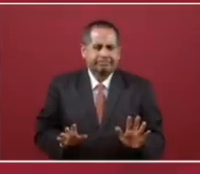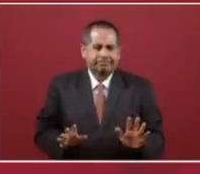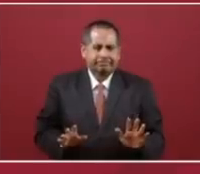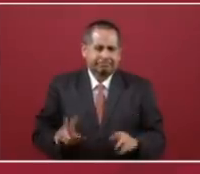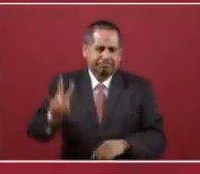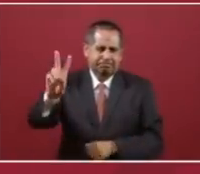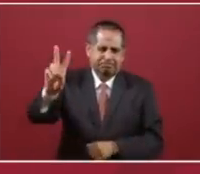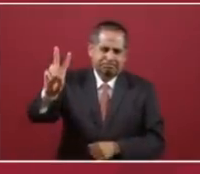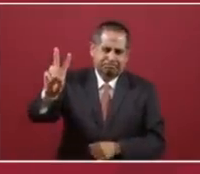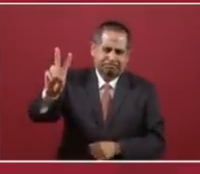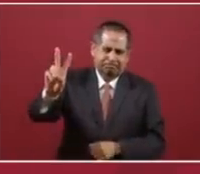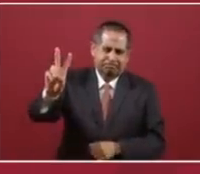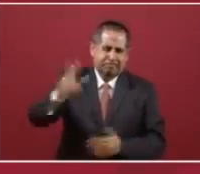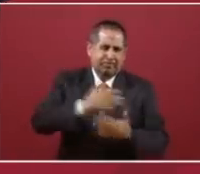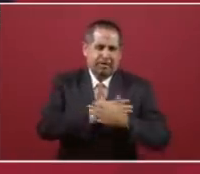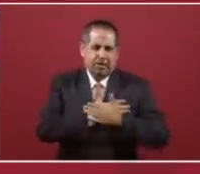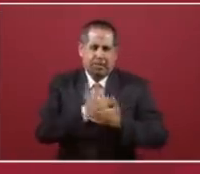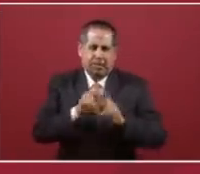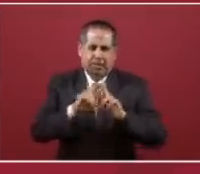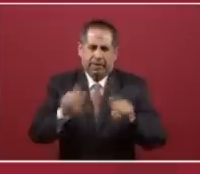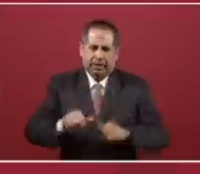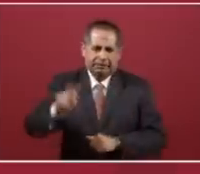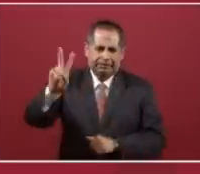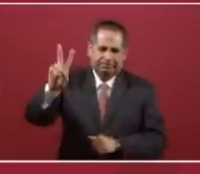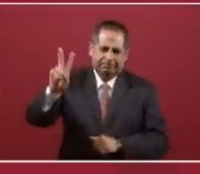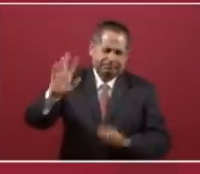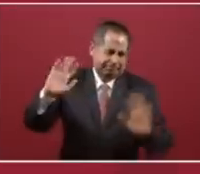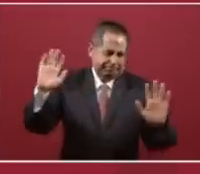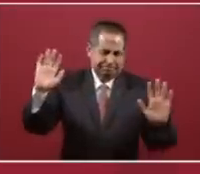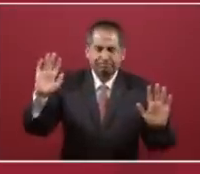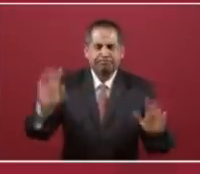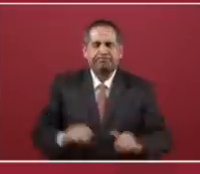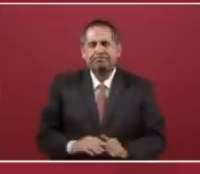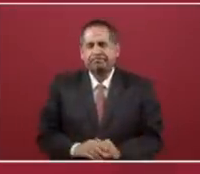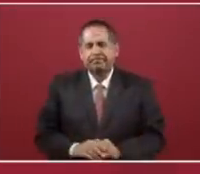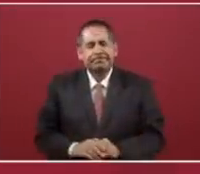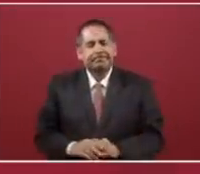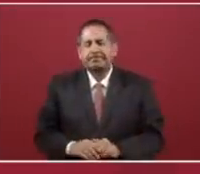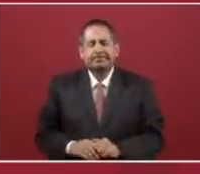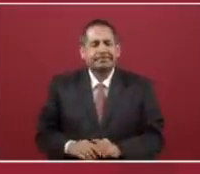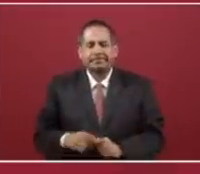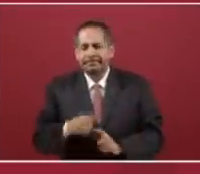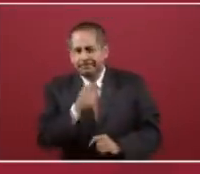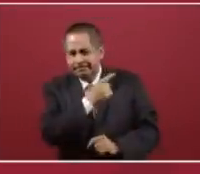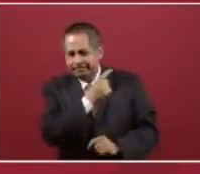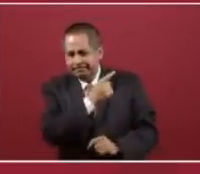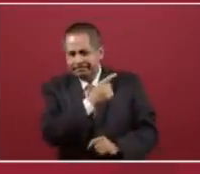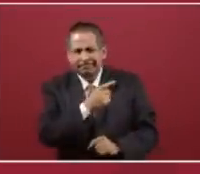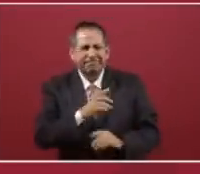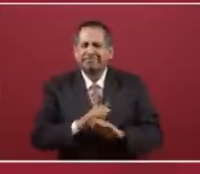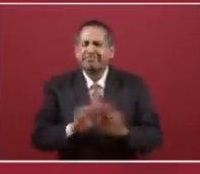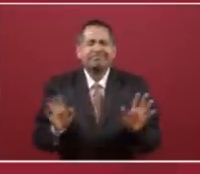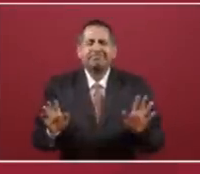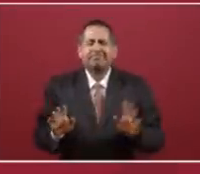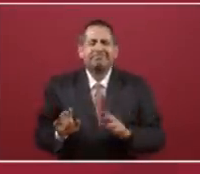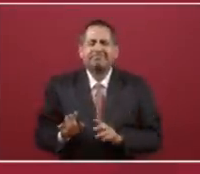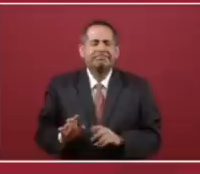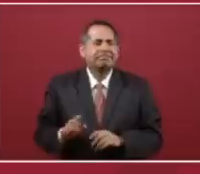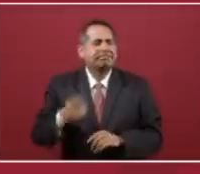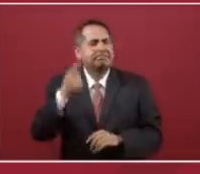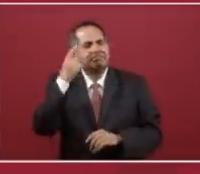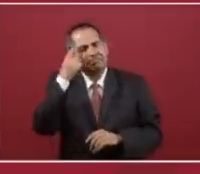amor y paz no esto la verdad que ni siquiera es por